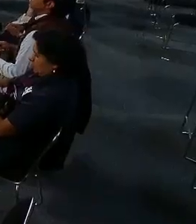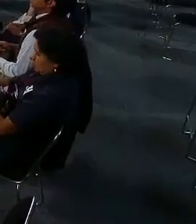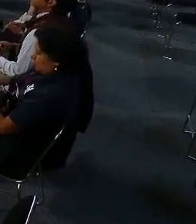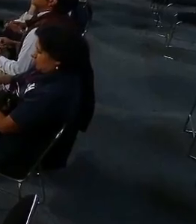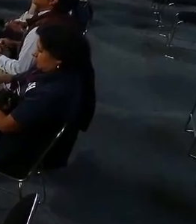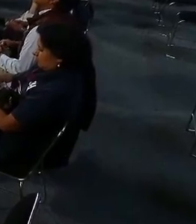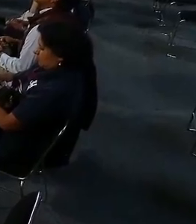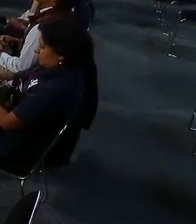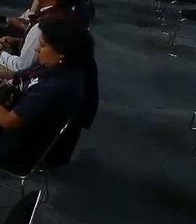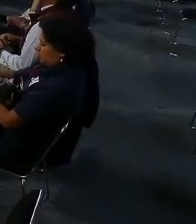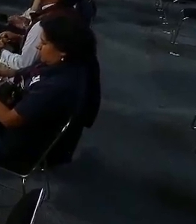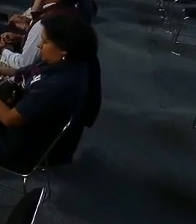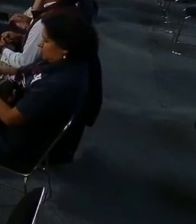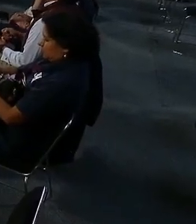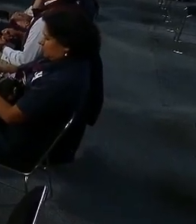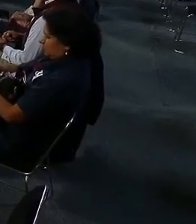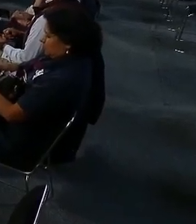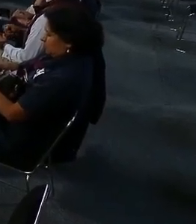apantallada,